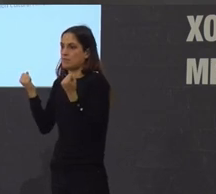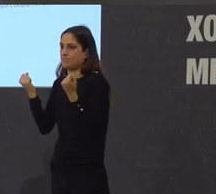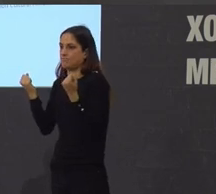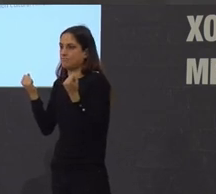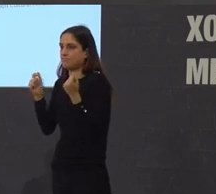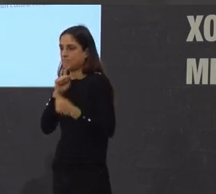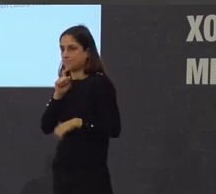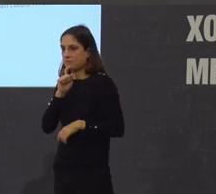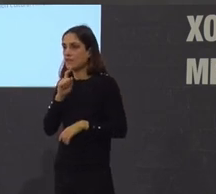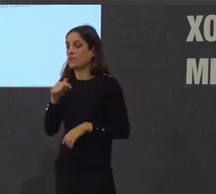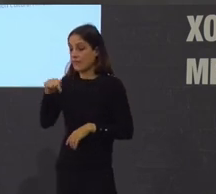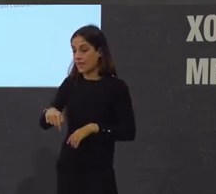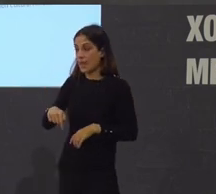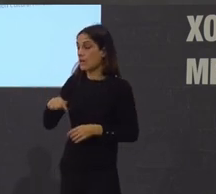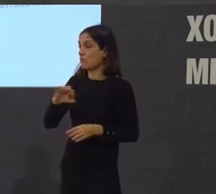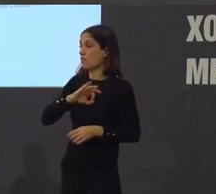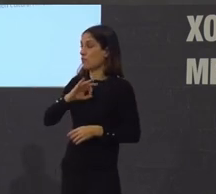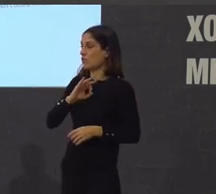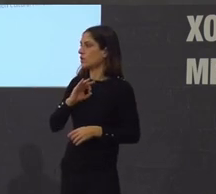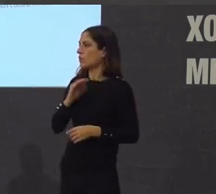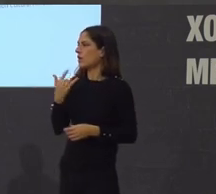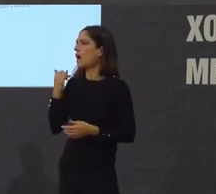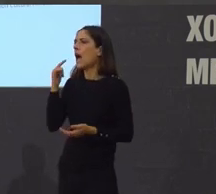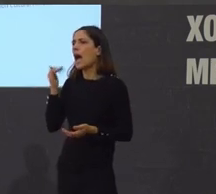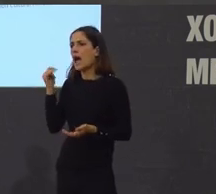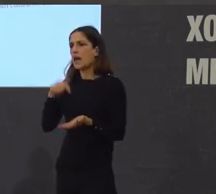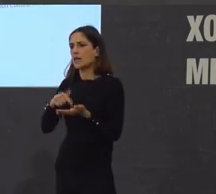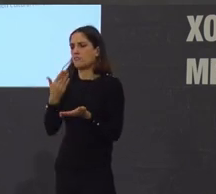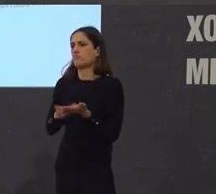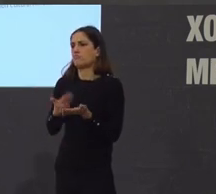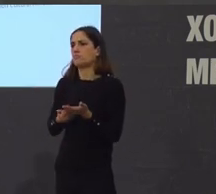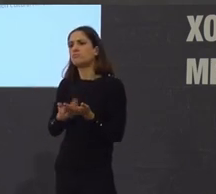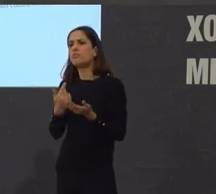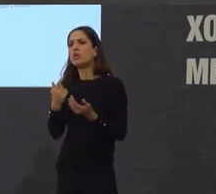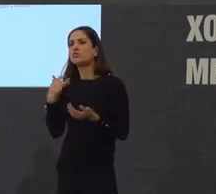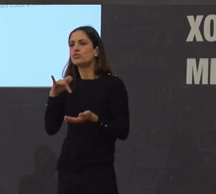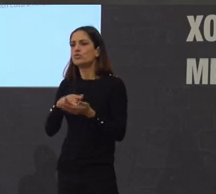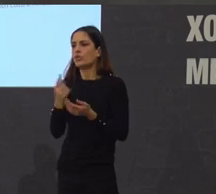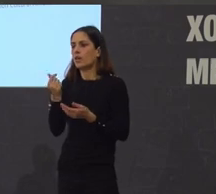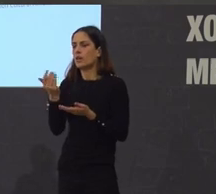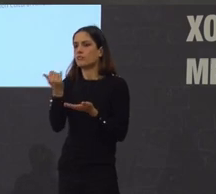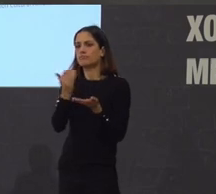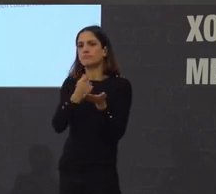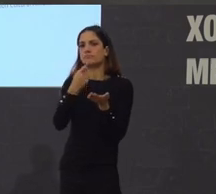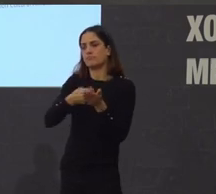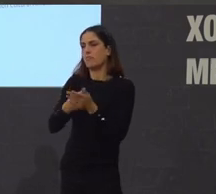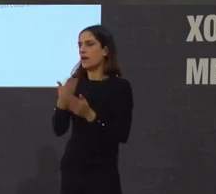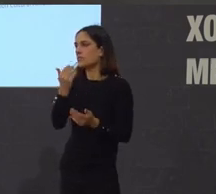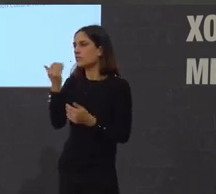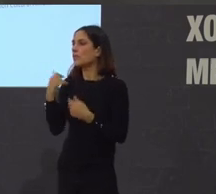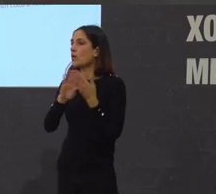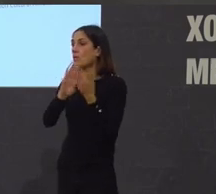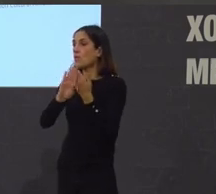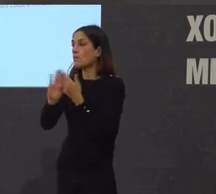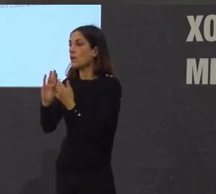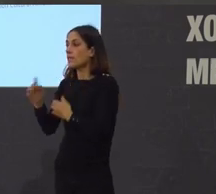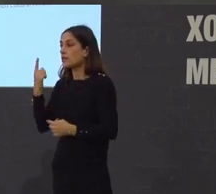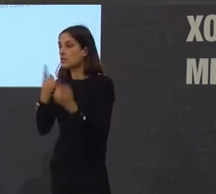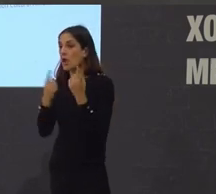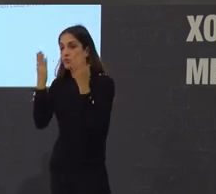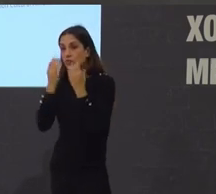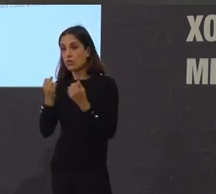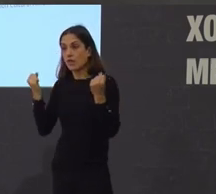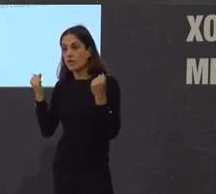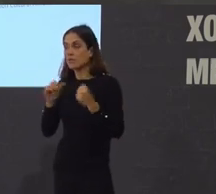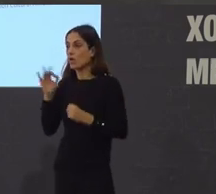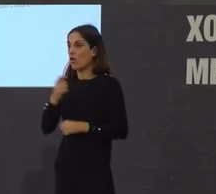de cobros a vecinos para ponerlos en en libertad aunque hacía la guardia cívica y algunos guardias civiles eso